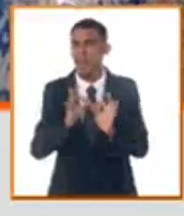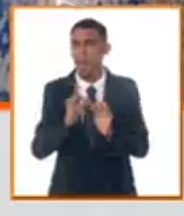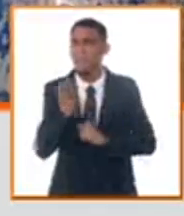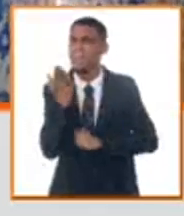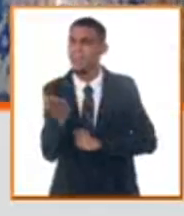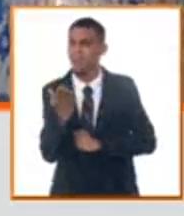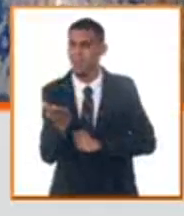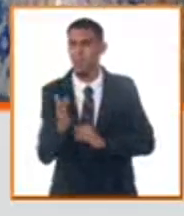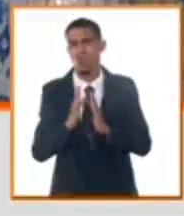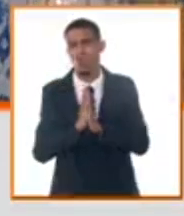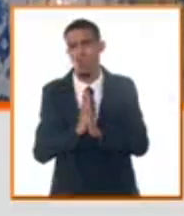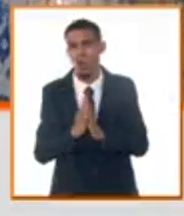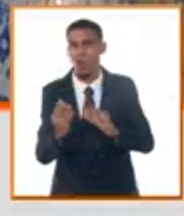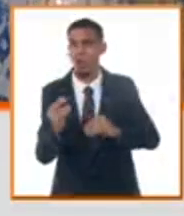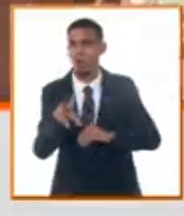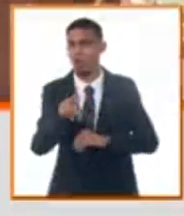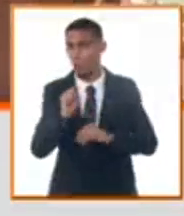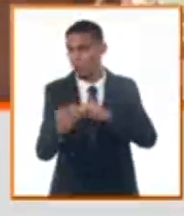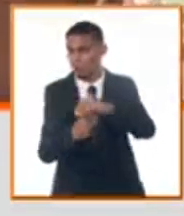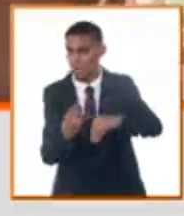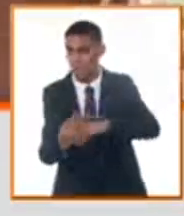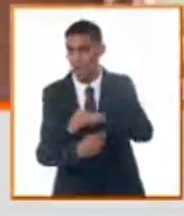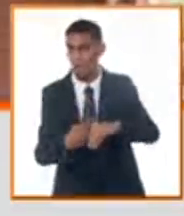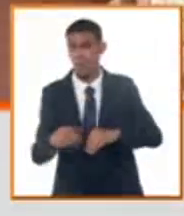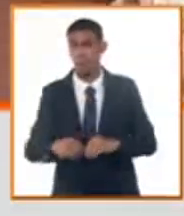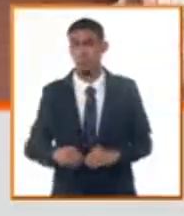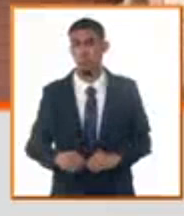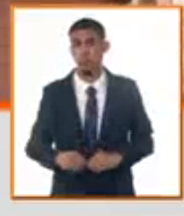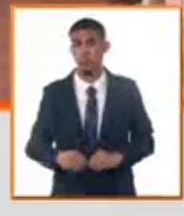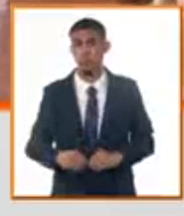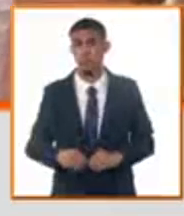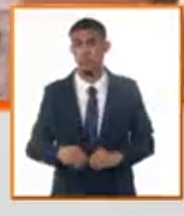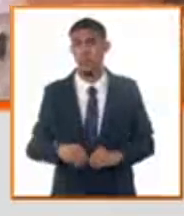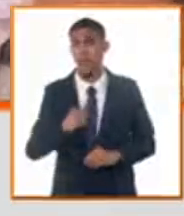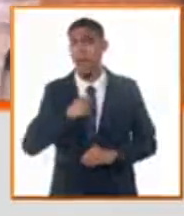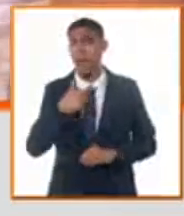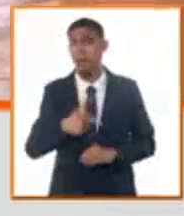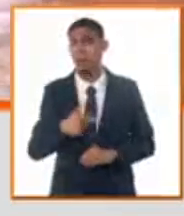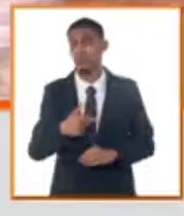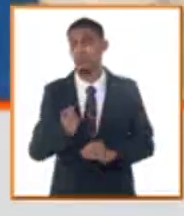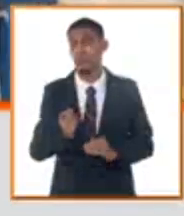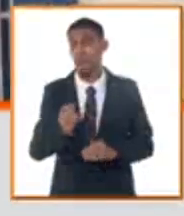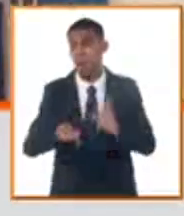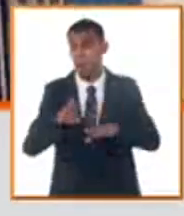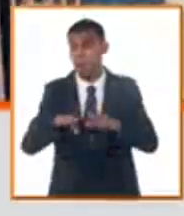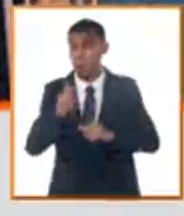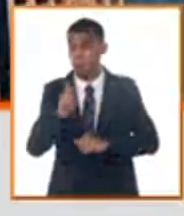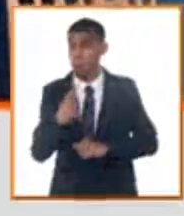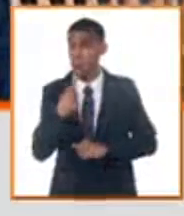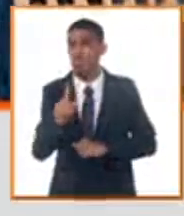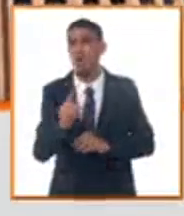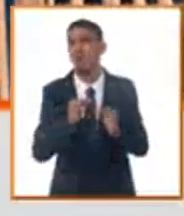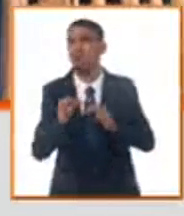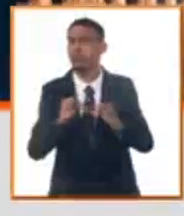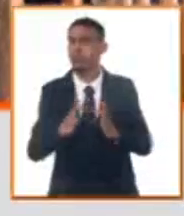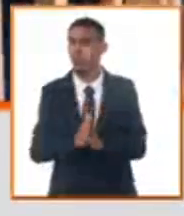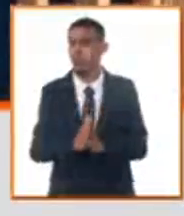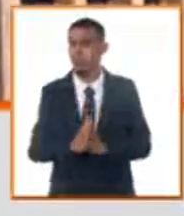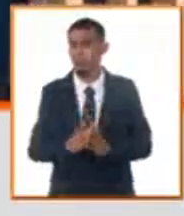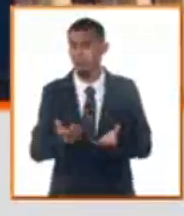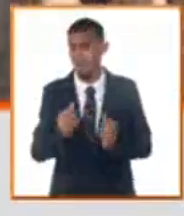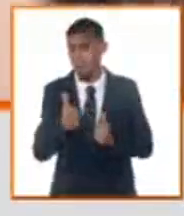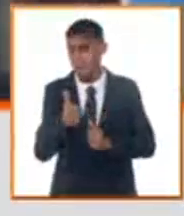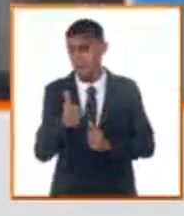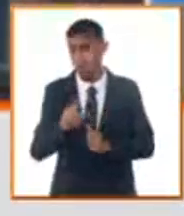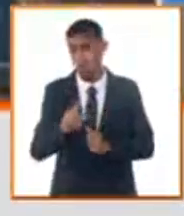un establecimiento, el dependiente dice que no está funcionando, que no hay conectividad. Nosotros tener claro que esa